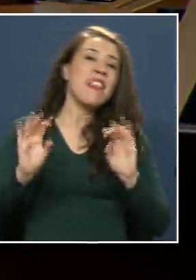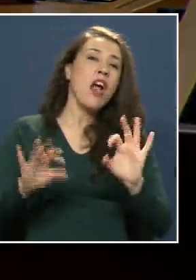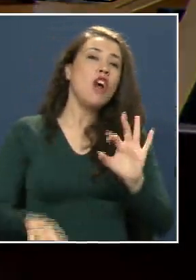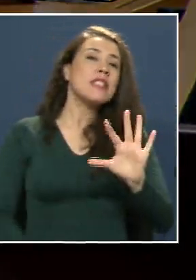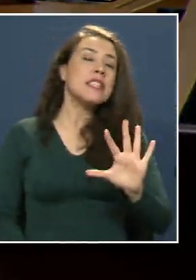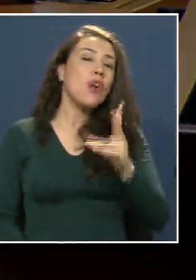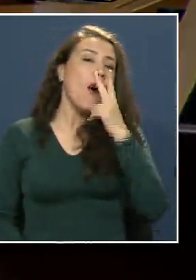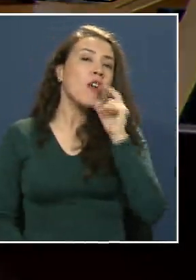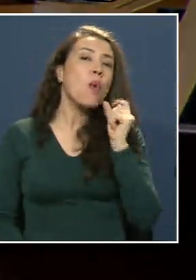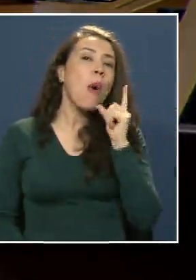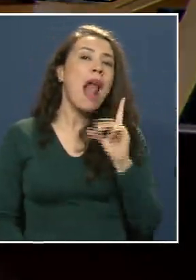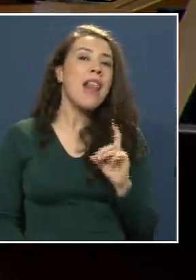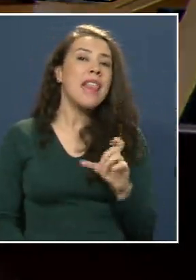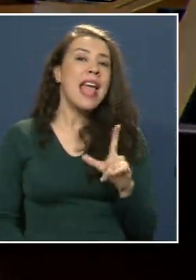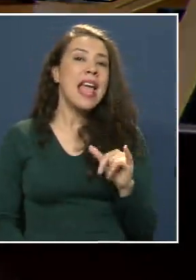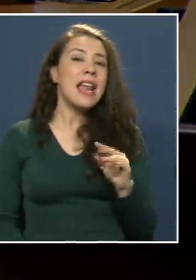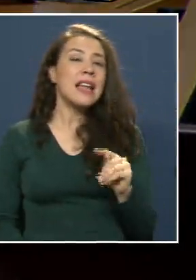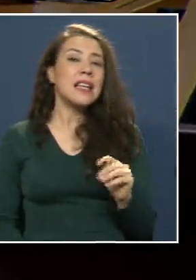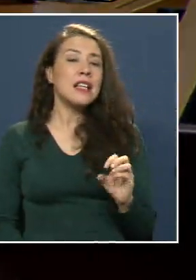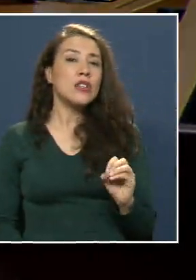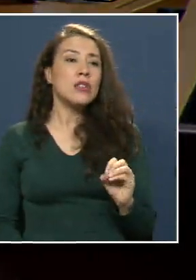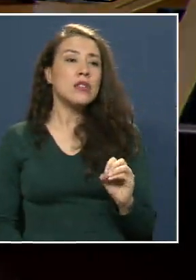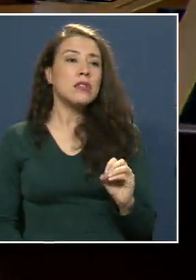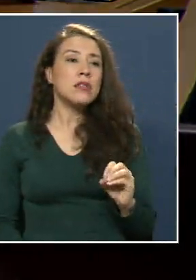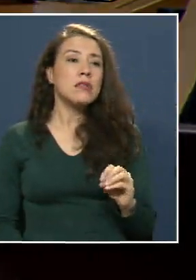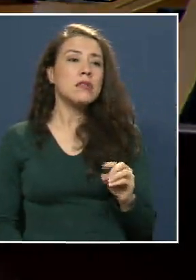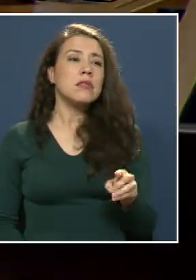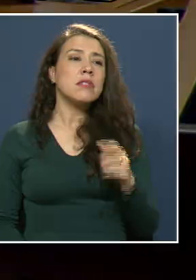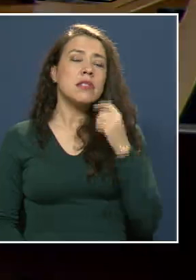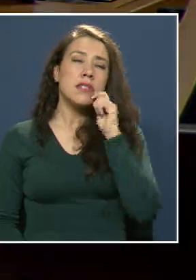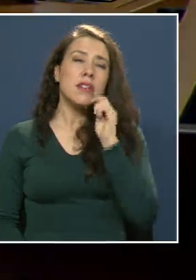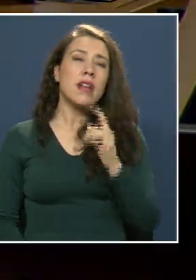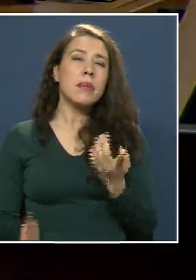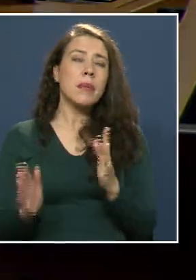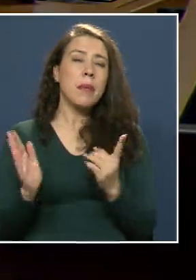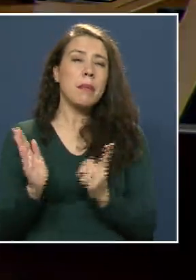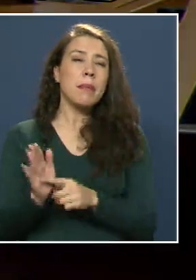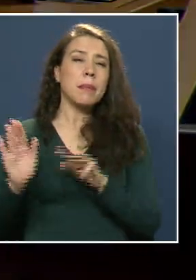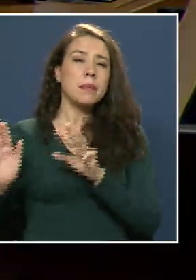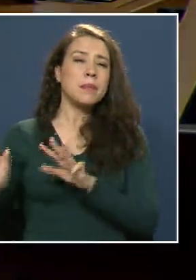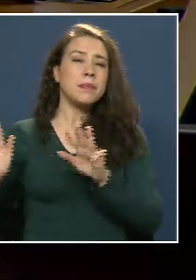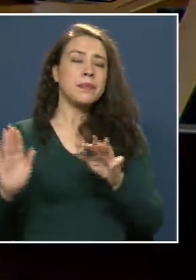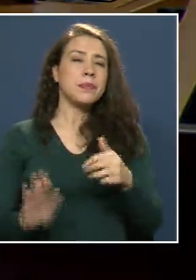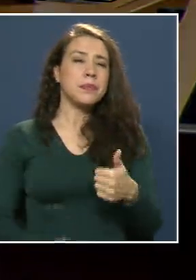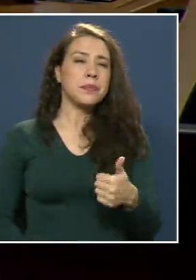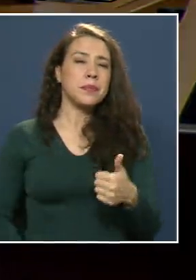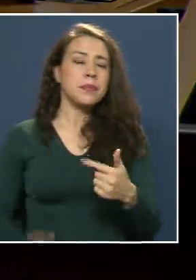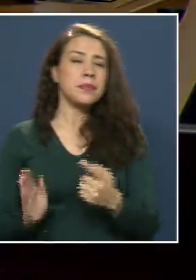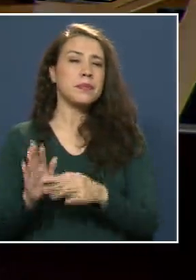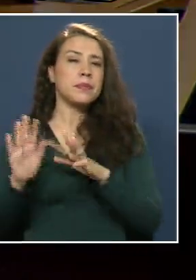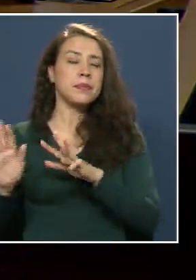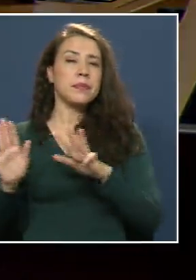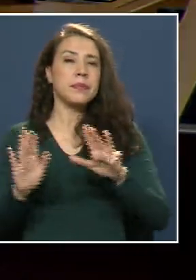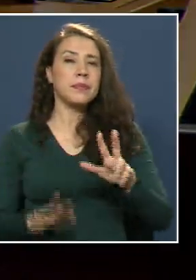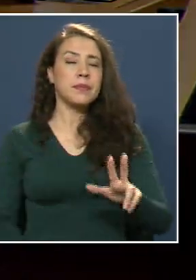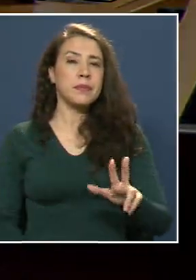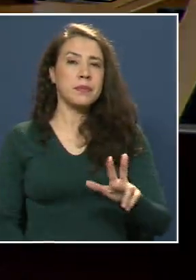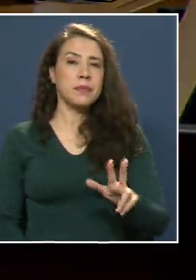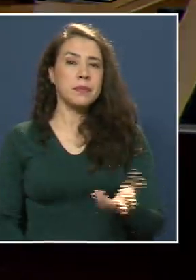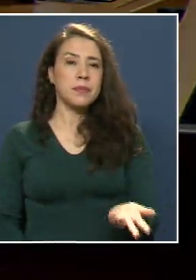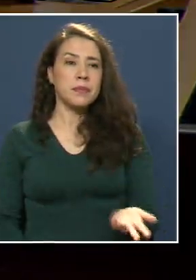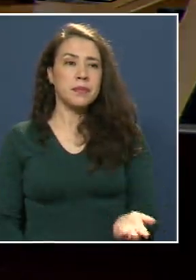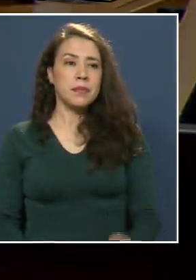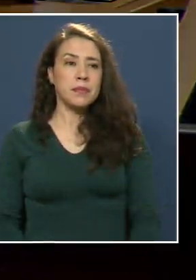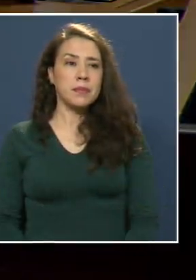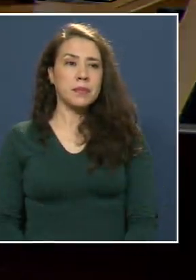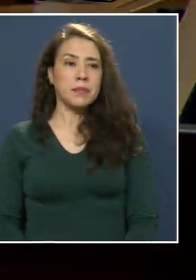tipo de delito, mire, en el tiempo llegamos hasta 1996, 1998. Es decir, ni siquiera